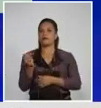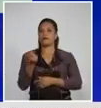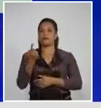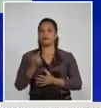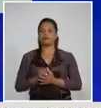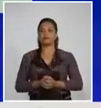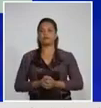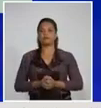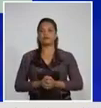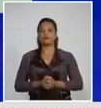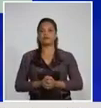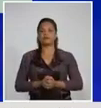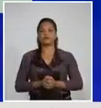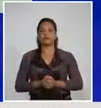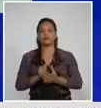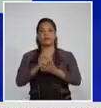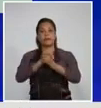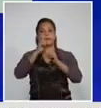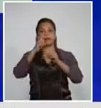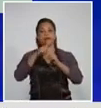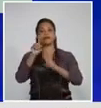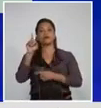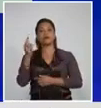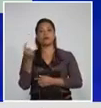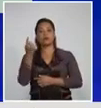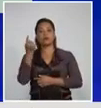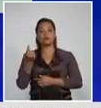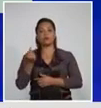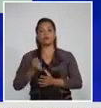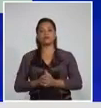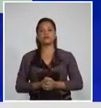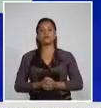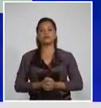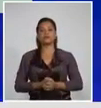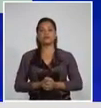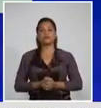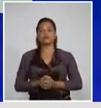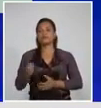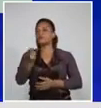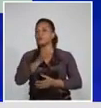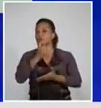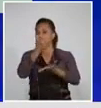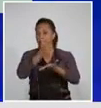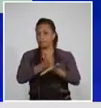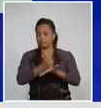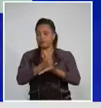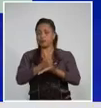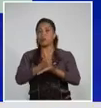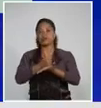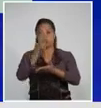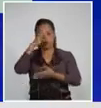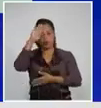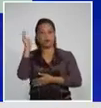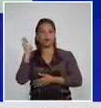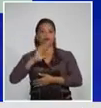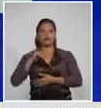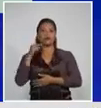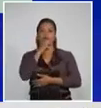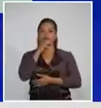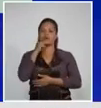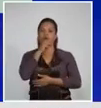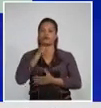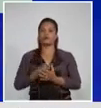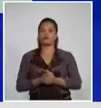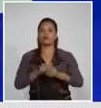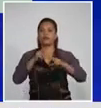En Matanzas se confirma un caso del municipio Matanzas, un cubano procedente de Rusia. En